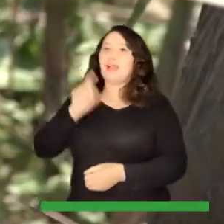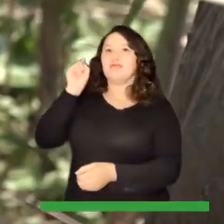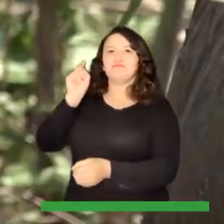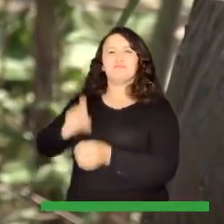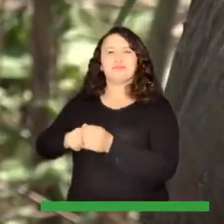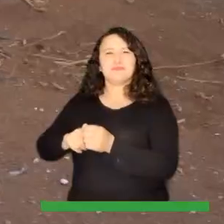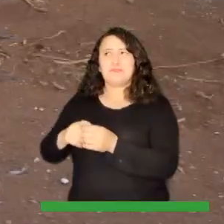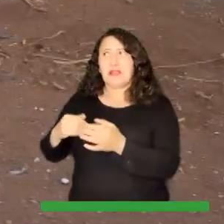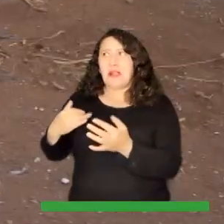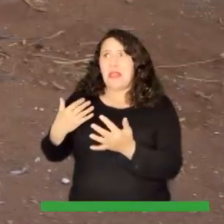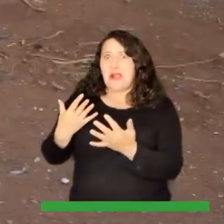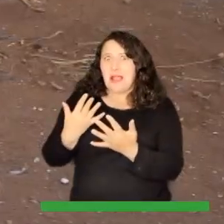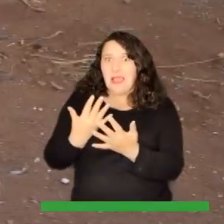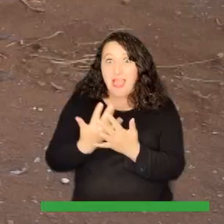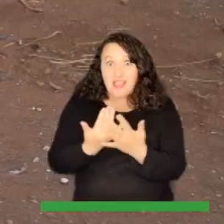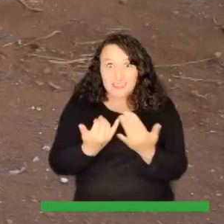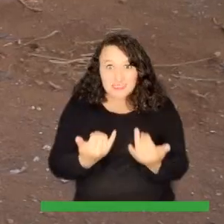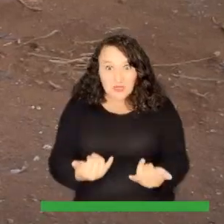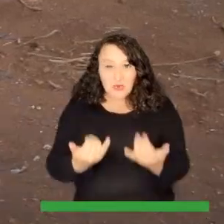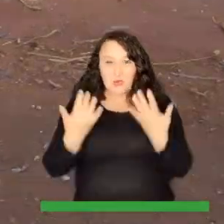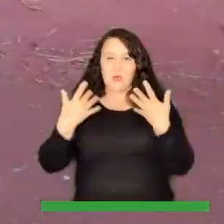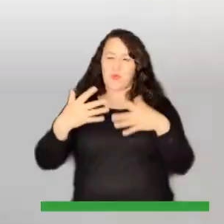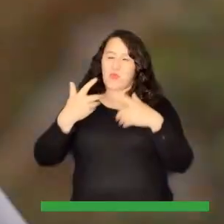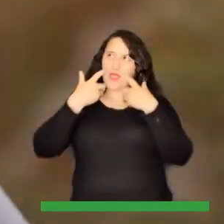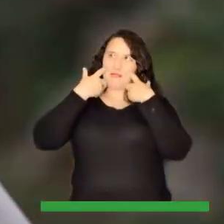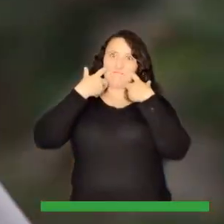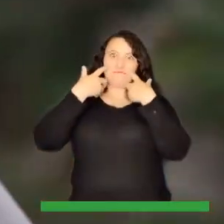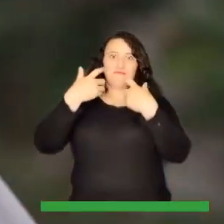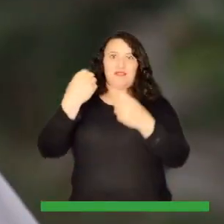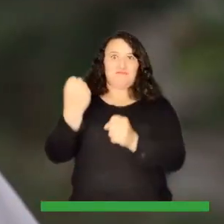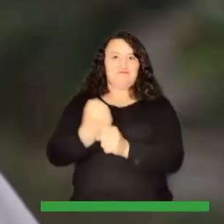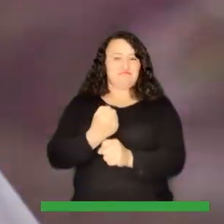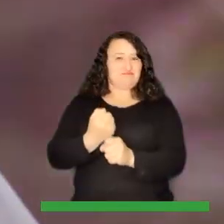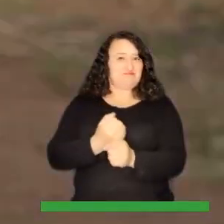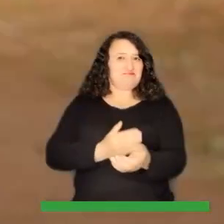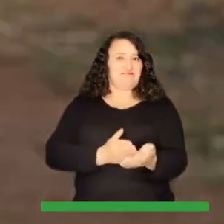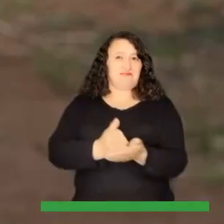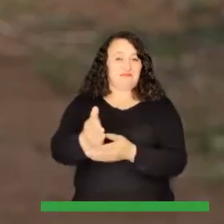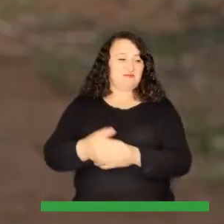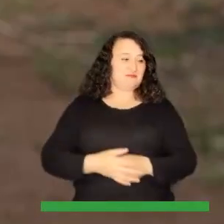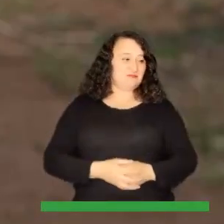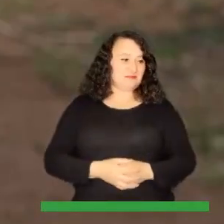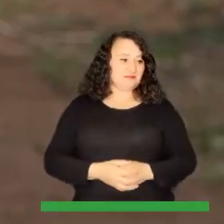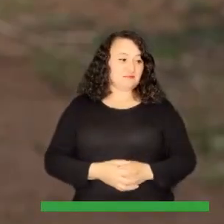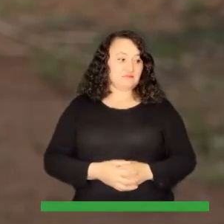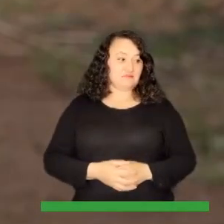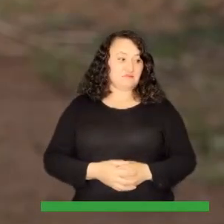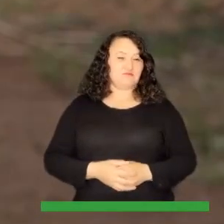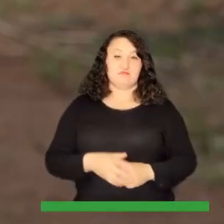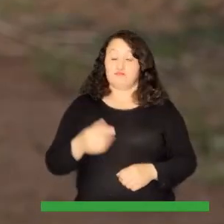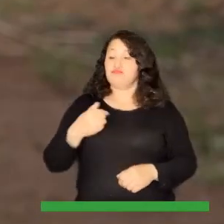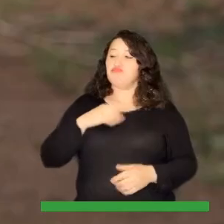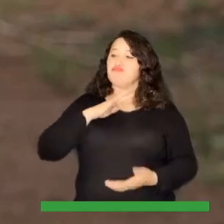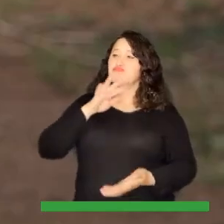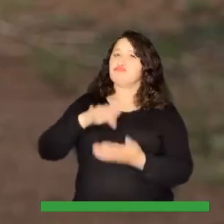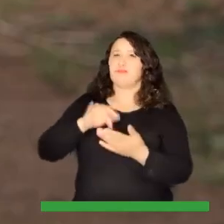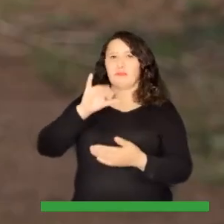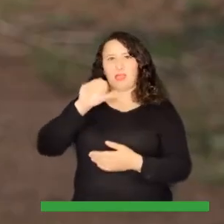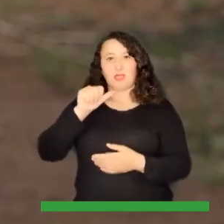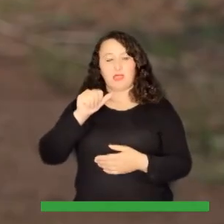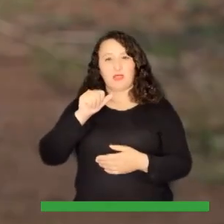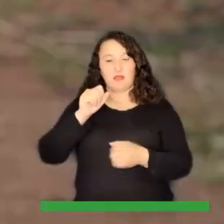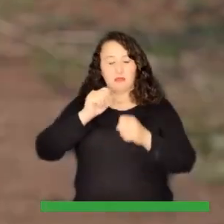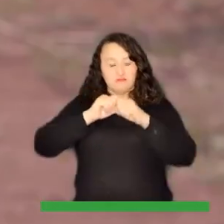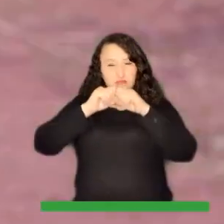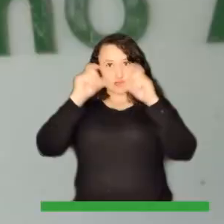trabajado ininterrumpidamente marcando un hito. Y, oh, qué sorpresa cuando llegué al ICA, que todos los funcionarios